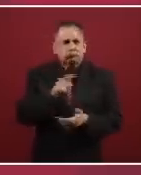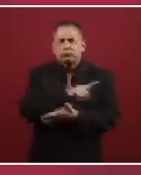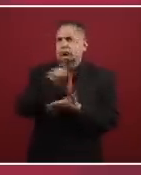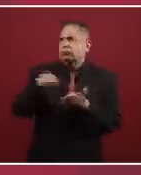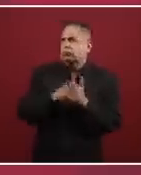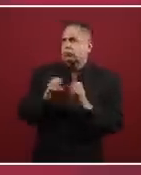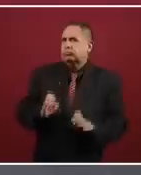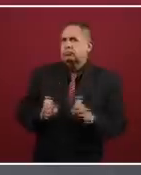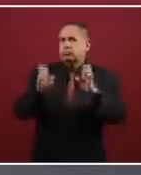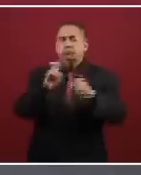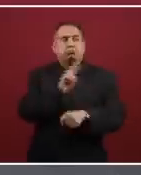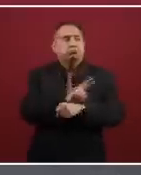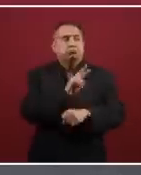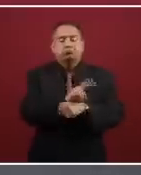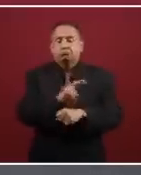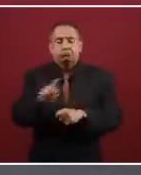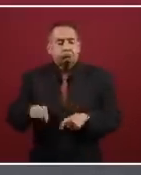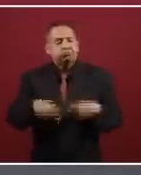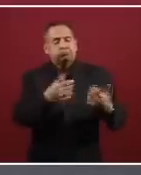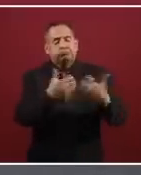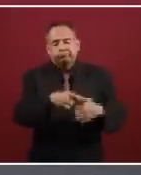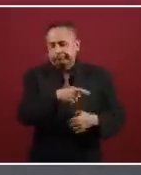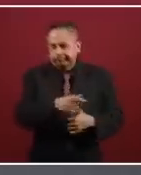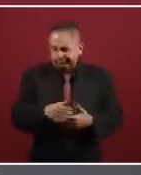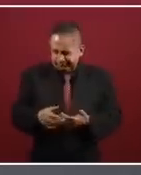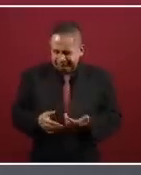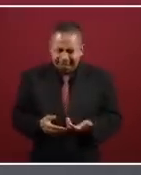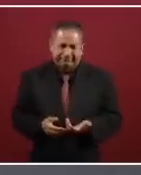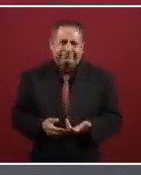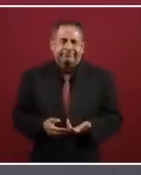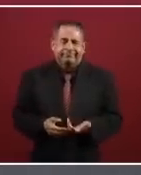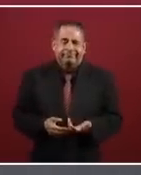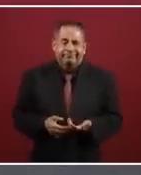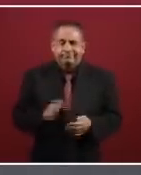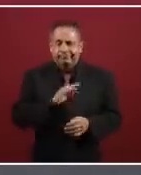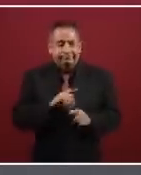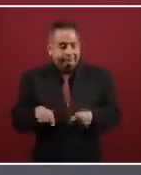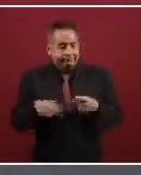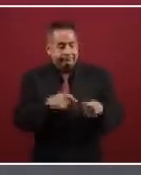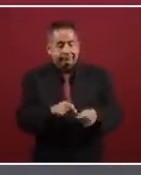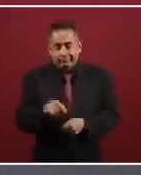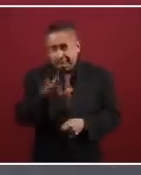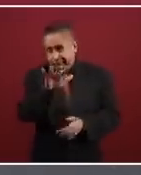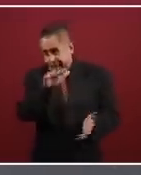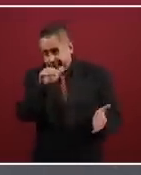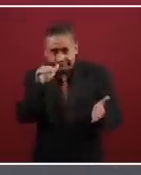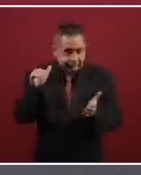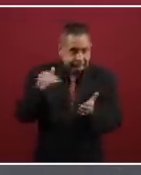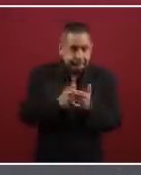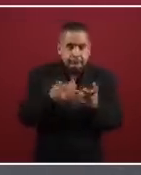instalaciones. Les decía yo que llegaron a contratar 50,000